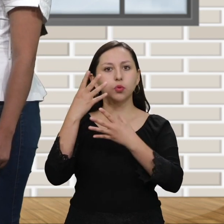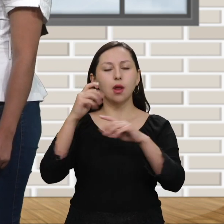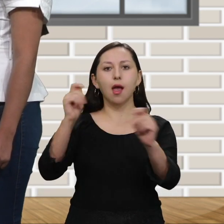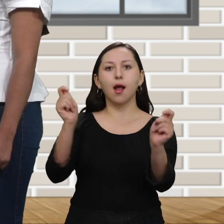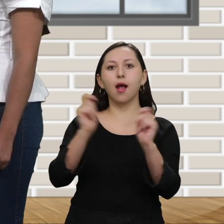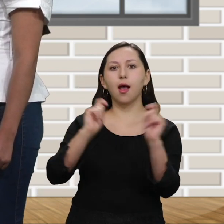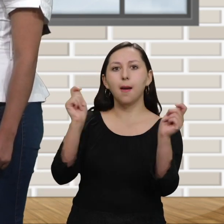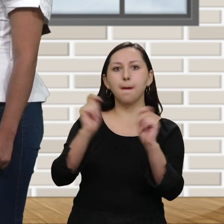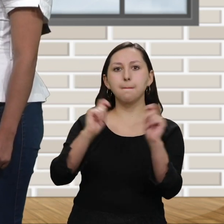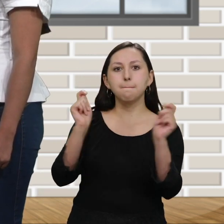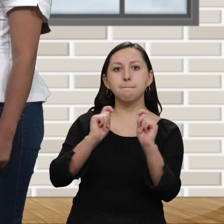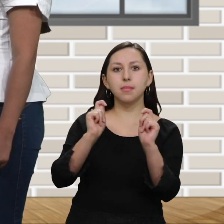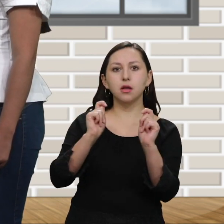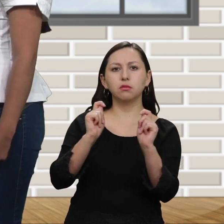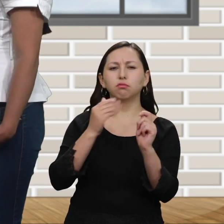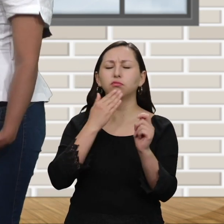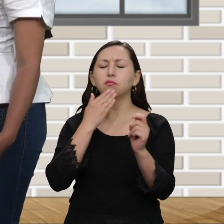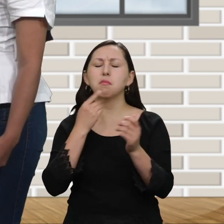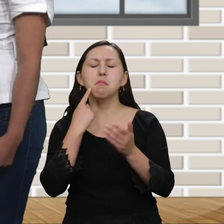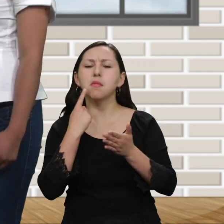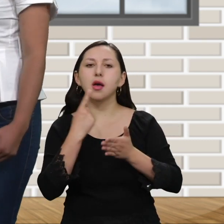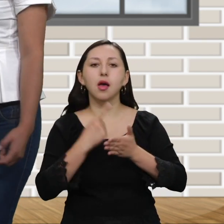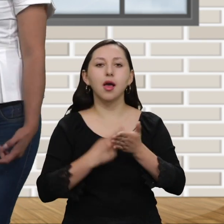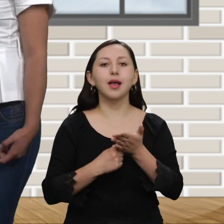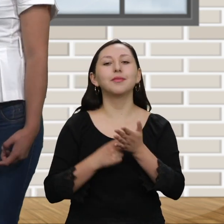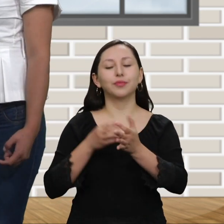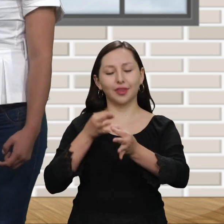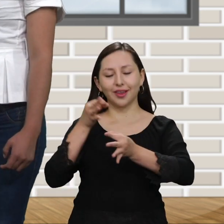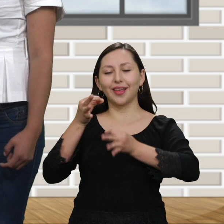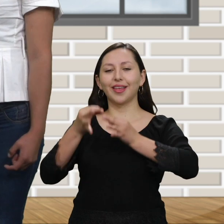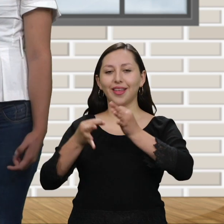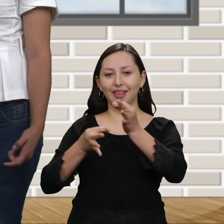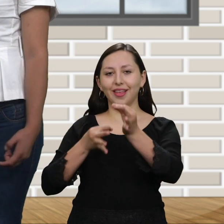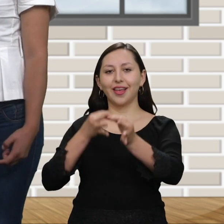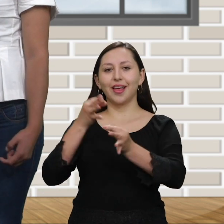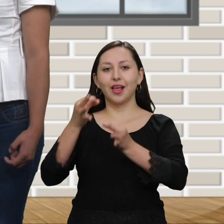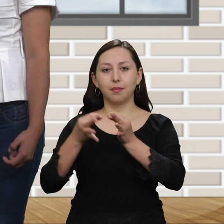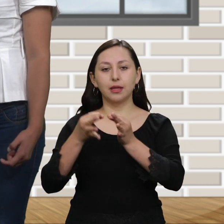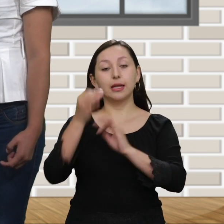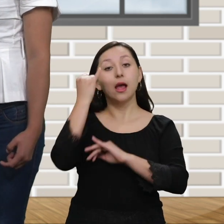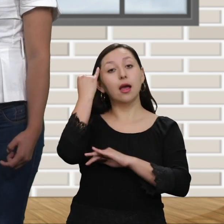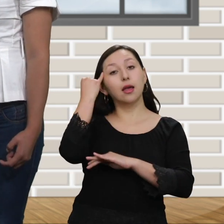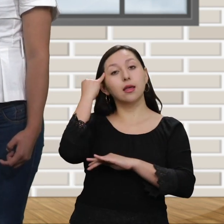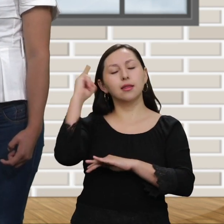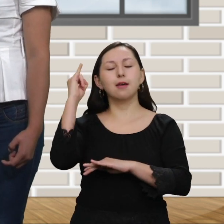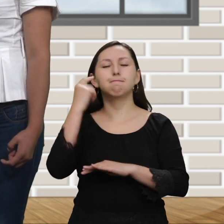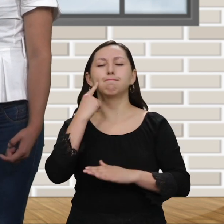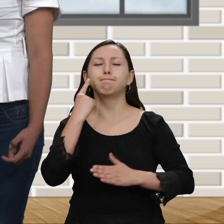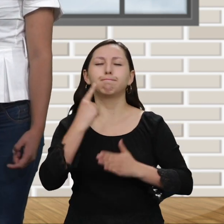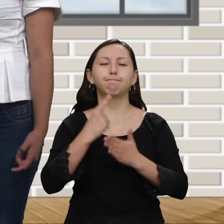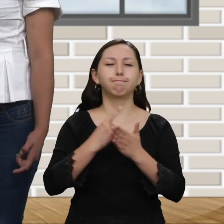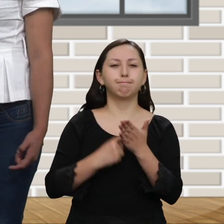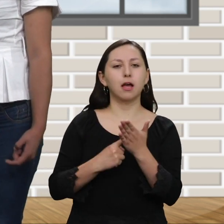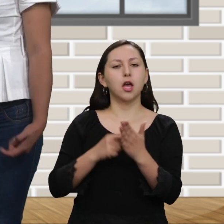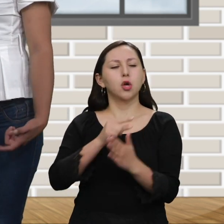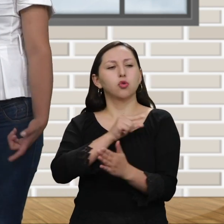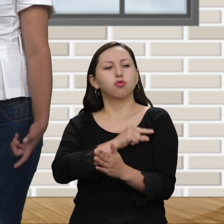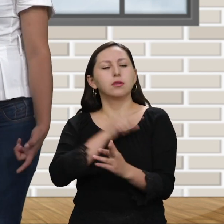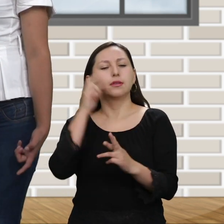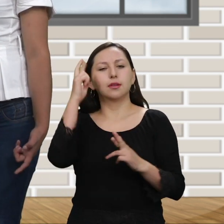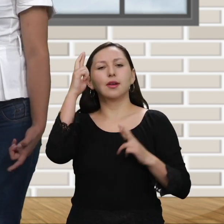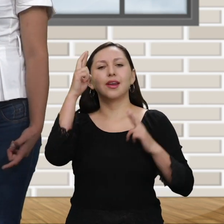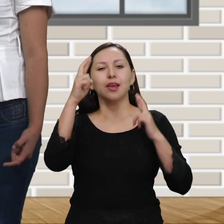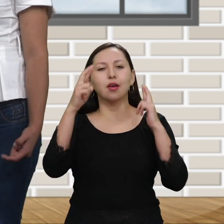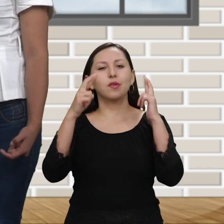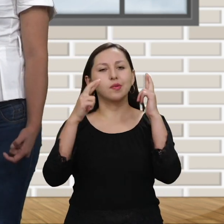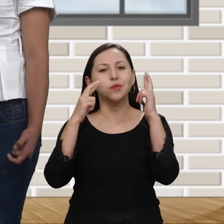Heroes. ¿En qué consiste? Claro, yo con gusto te lo puedo explicar. Es una iniciativa que busca generar conciencia sobre